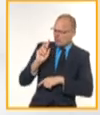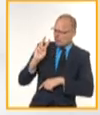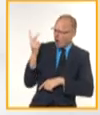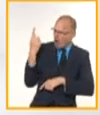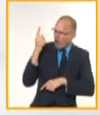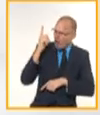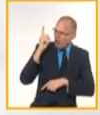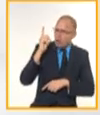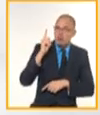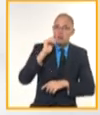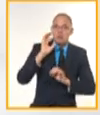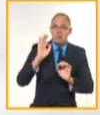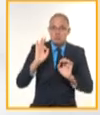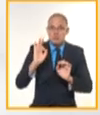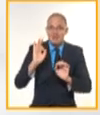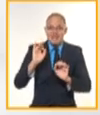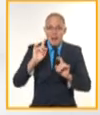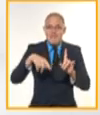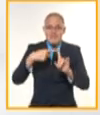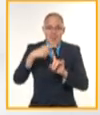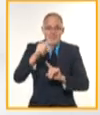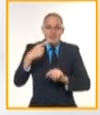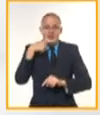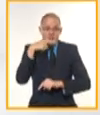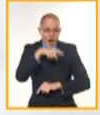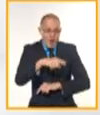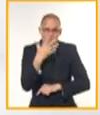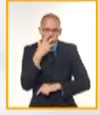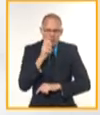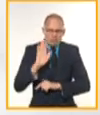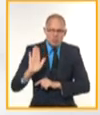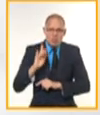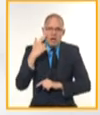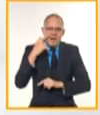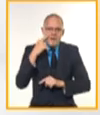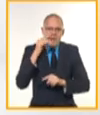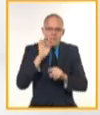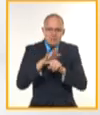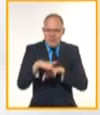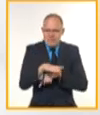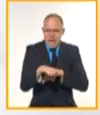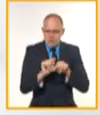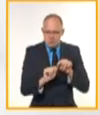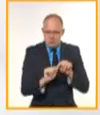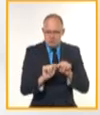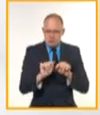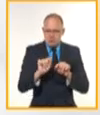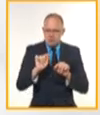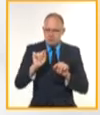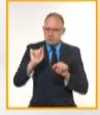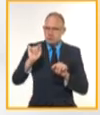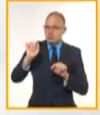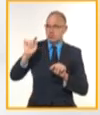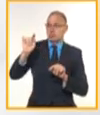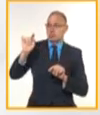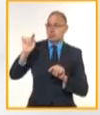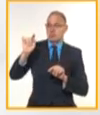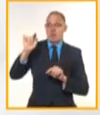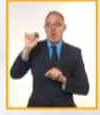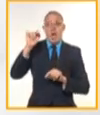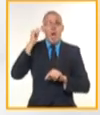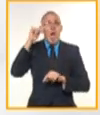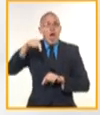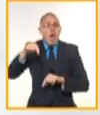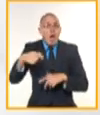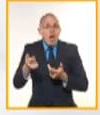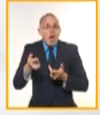de desaprobación, vean cómo ha ido subiendo en apenas un mes y algo y está en